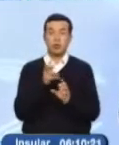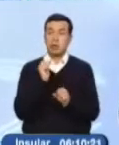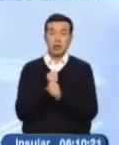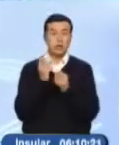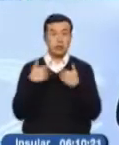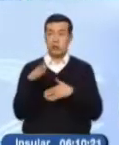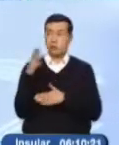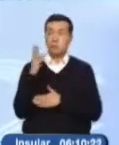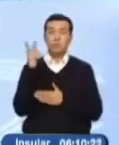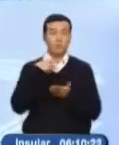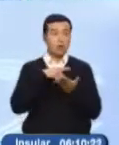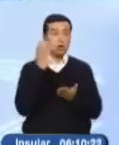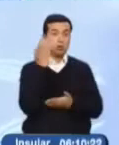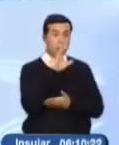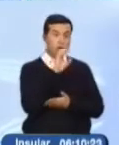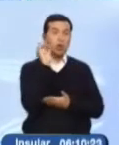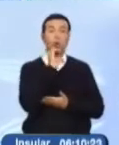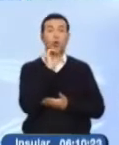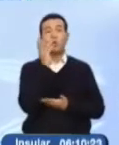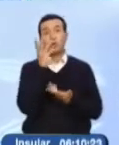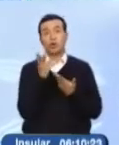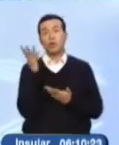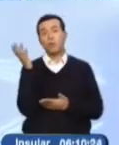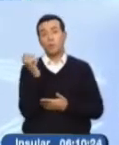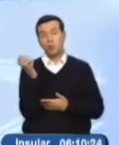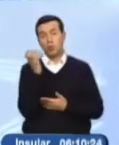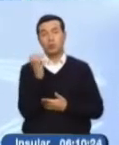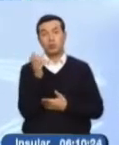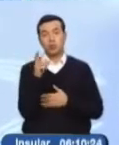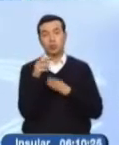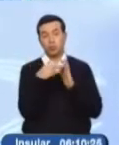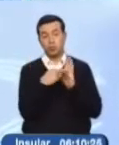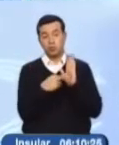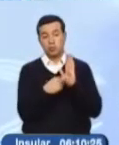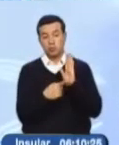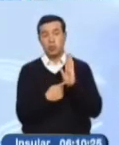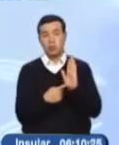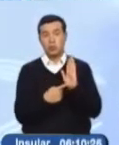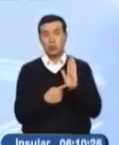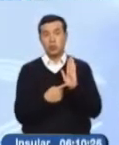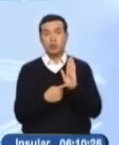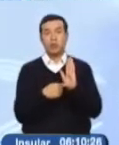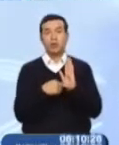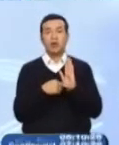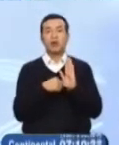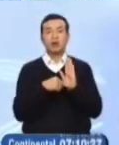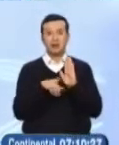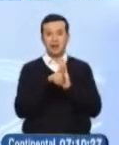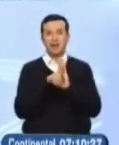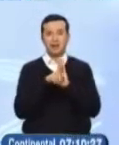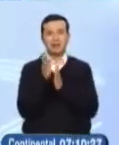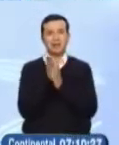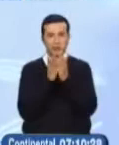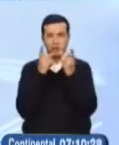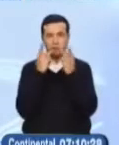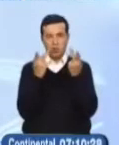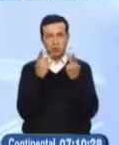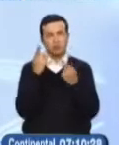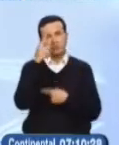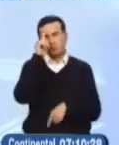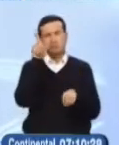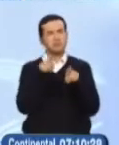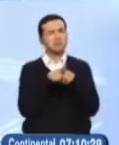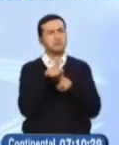manera en efectivo oa través de bonos como lo establece el reglamento general de la losep que es lo que este acuerdo